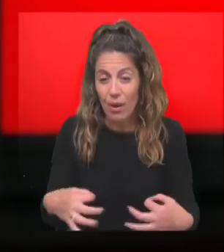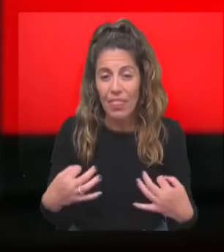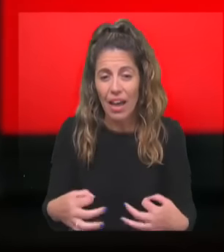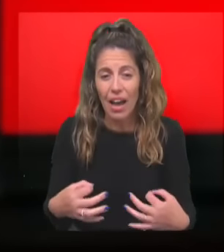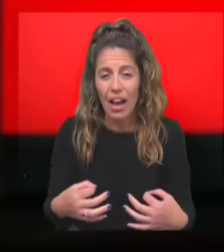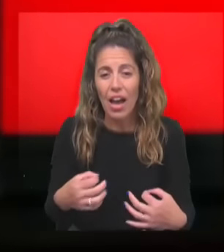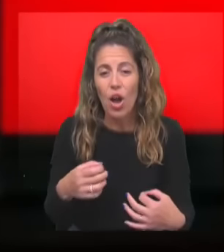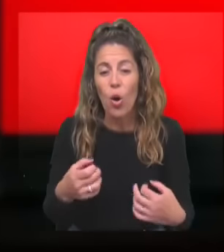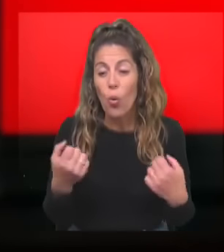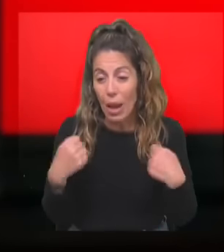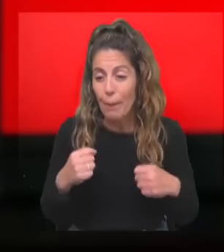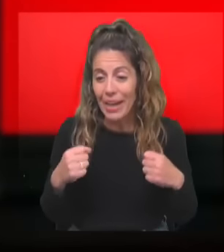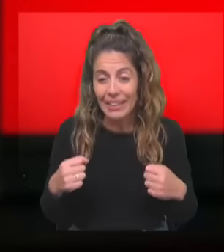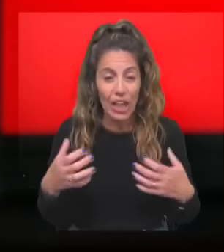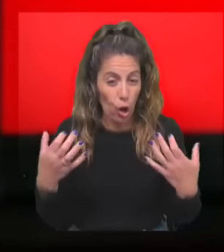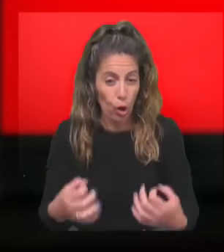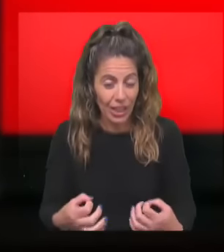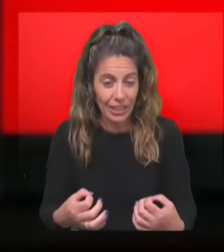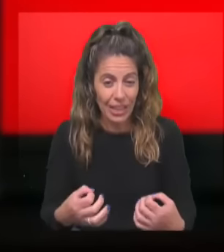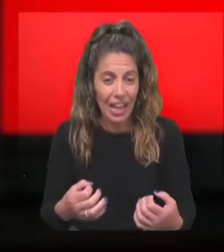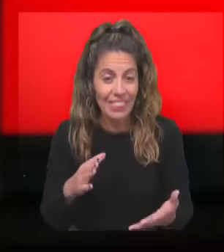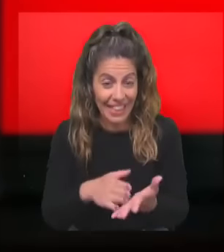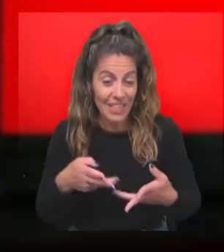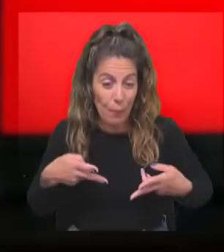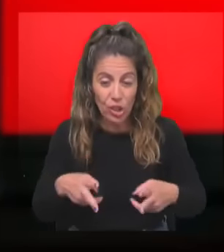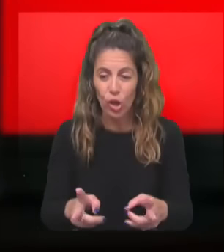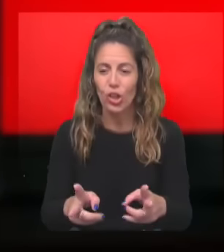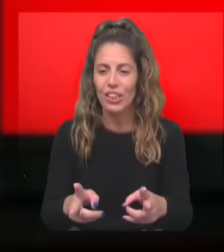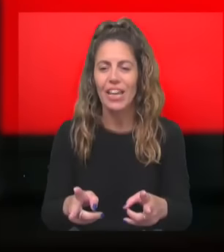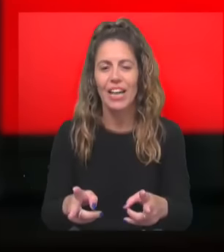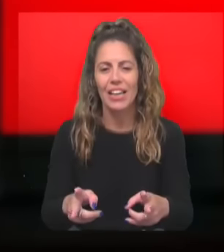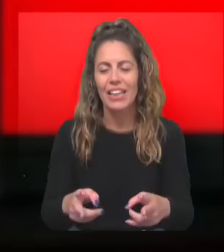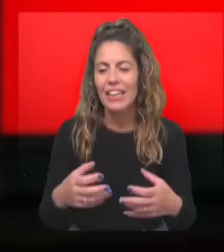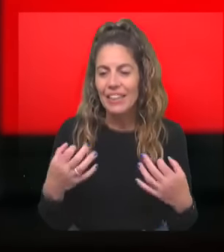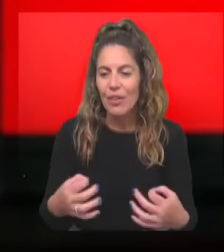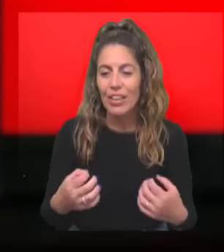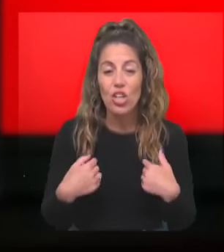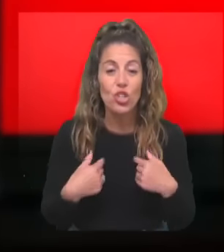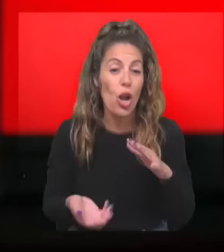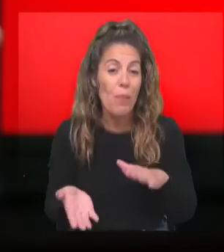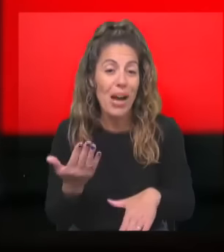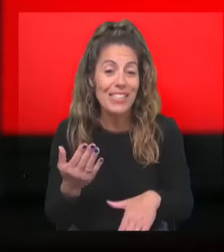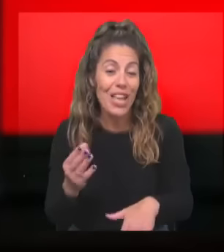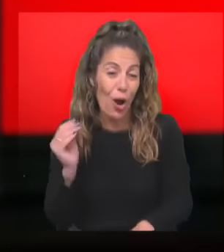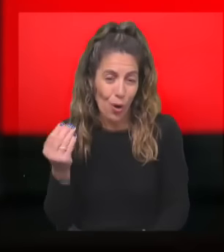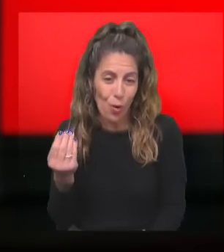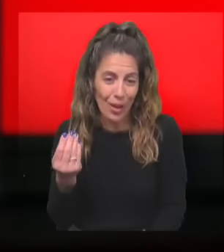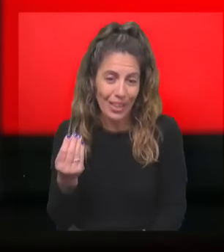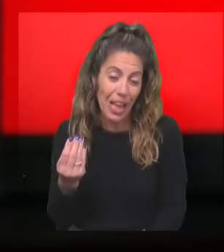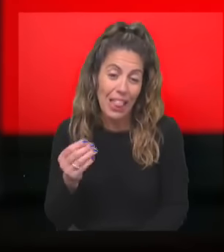una práctica concreta de esa metodología, digamos. Y yo era el más benjamín en todas